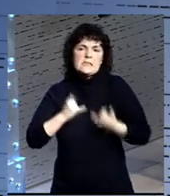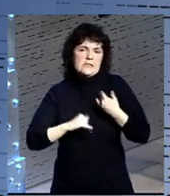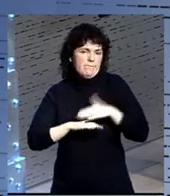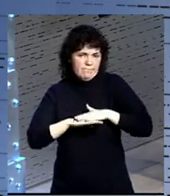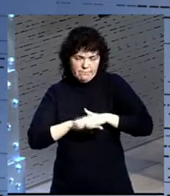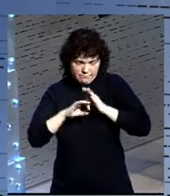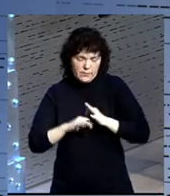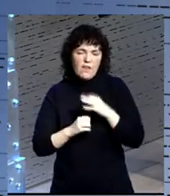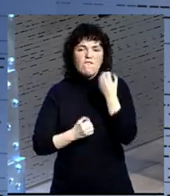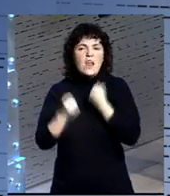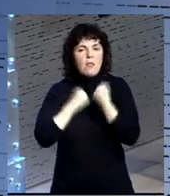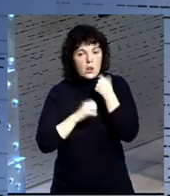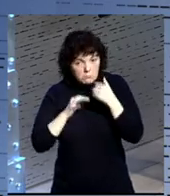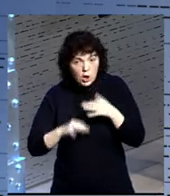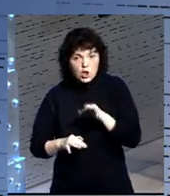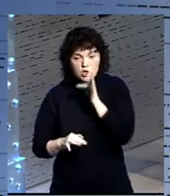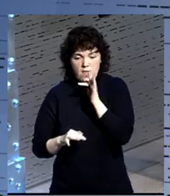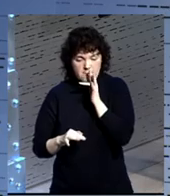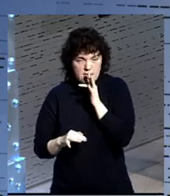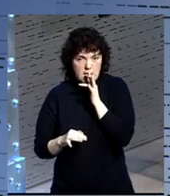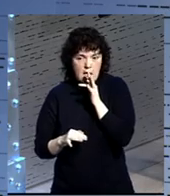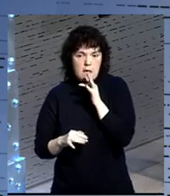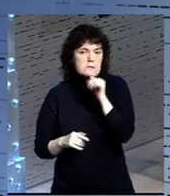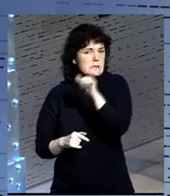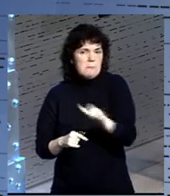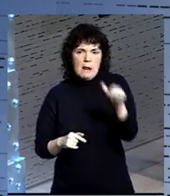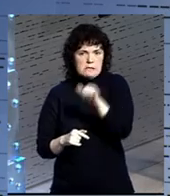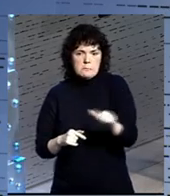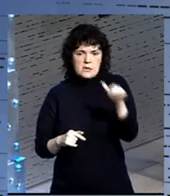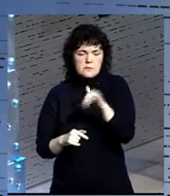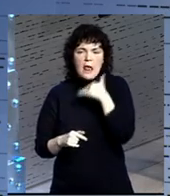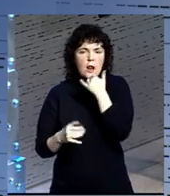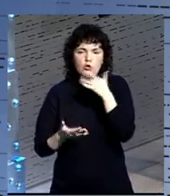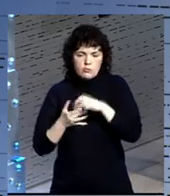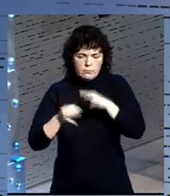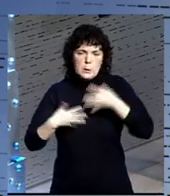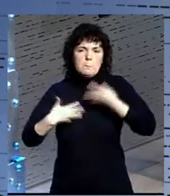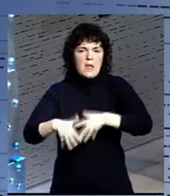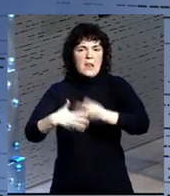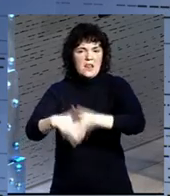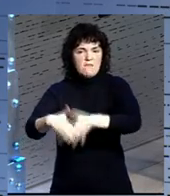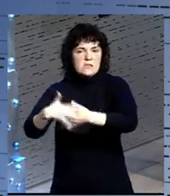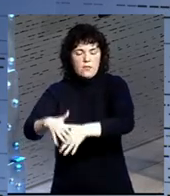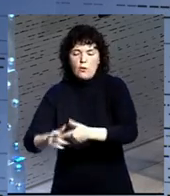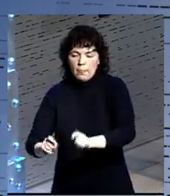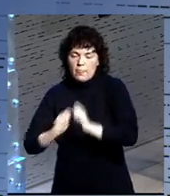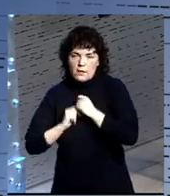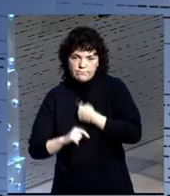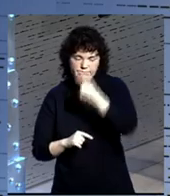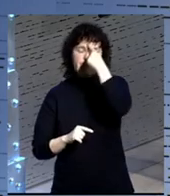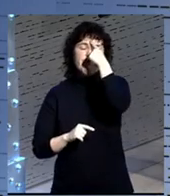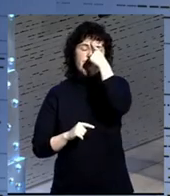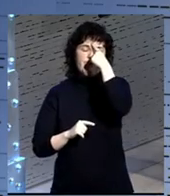y todavía rara es la semana en la que no hay alguna manifestación que nos recuerda que es una